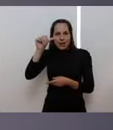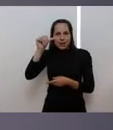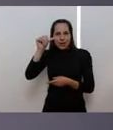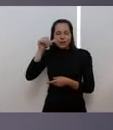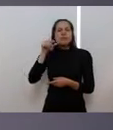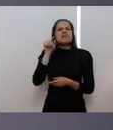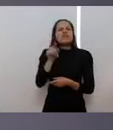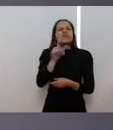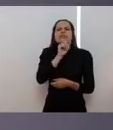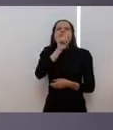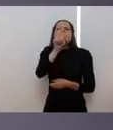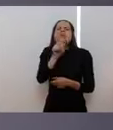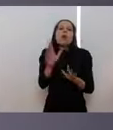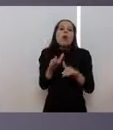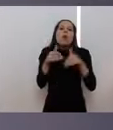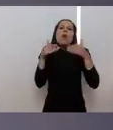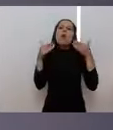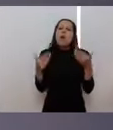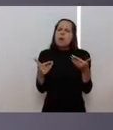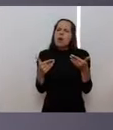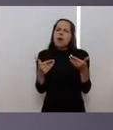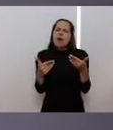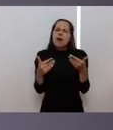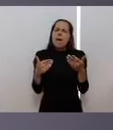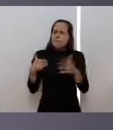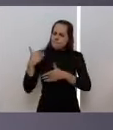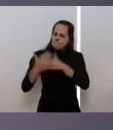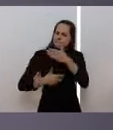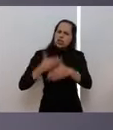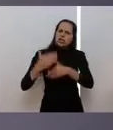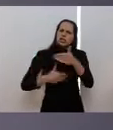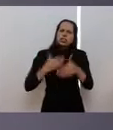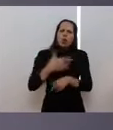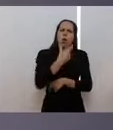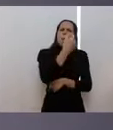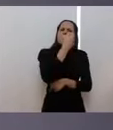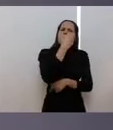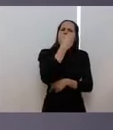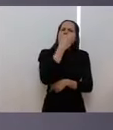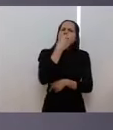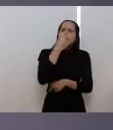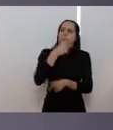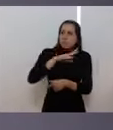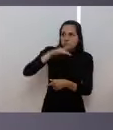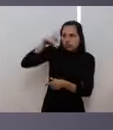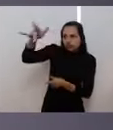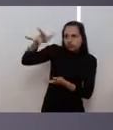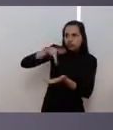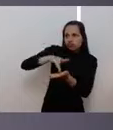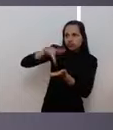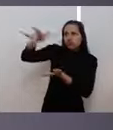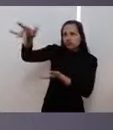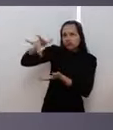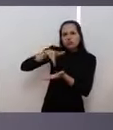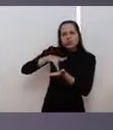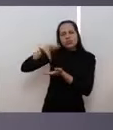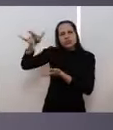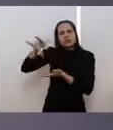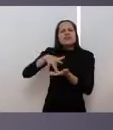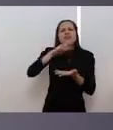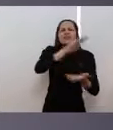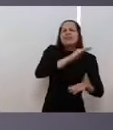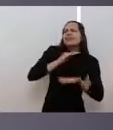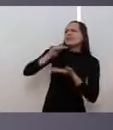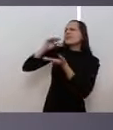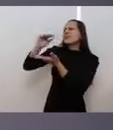la pregunta es cómo se está realizando el proceso de entrega de medicamento ambulatorio en el 2000 que es un proceso que también digamos ha venido mutando